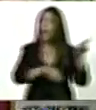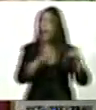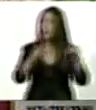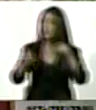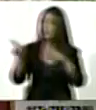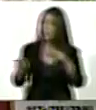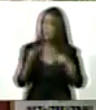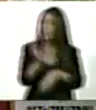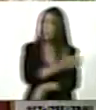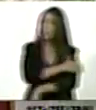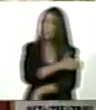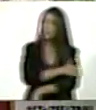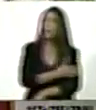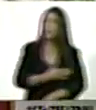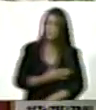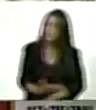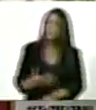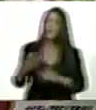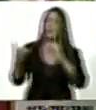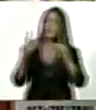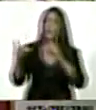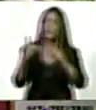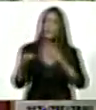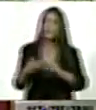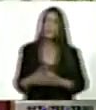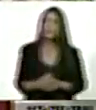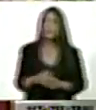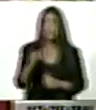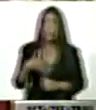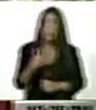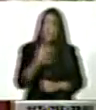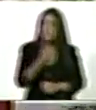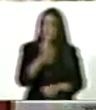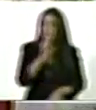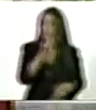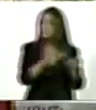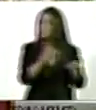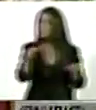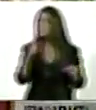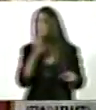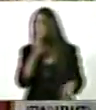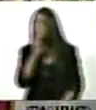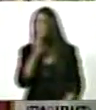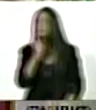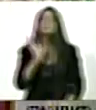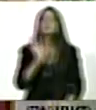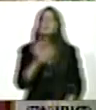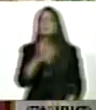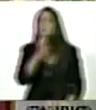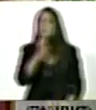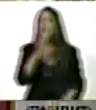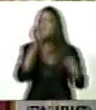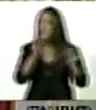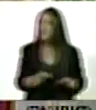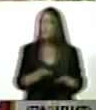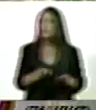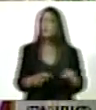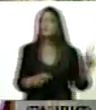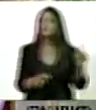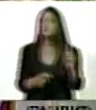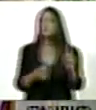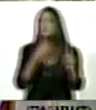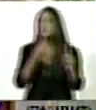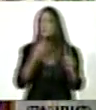la oposición que son proclives al diálogo. Yo quisiera, en la medida de las posibilidades, que nos informe, ¿quién es formalmente el interlocutor de